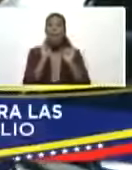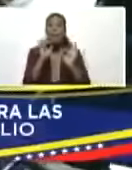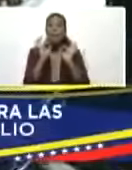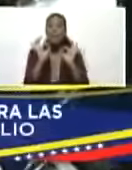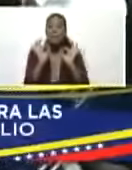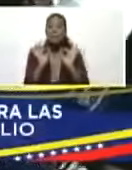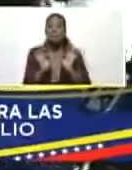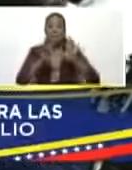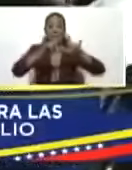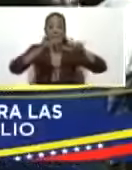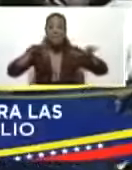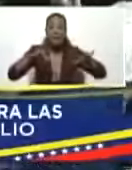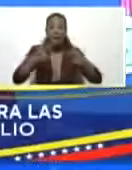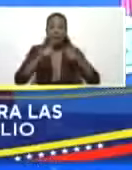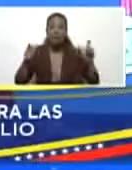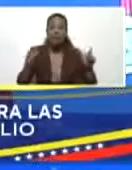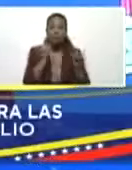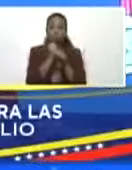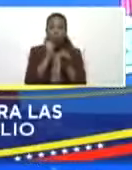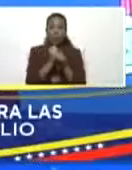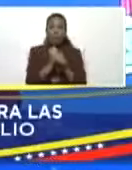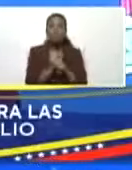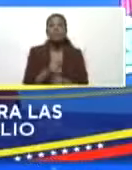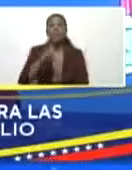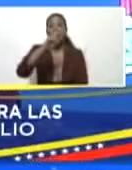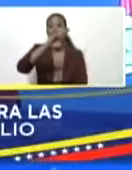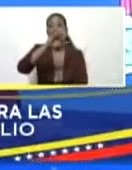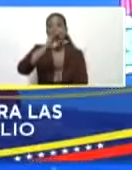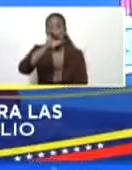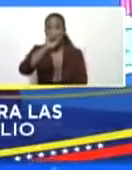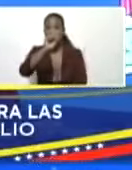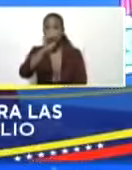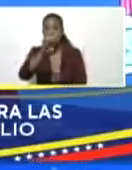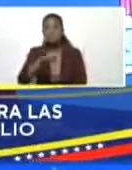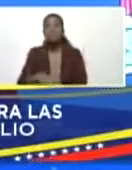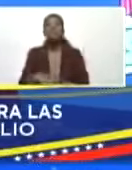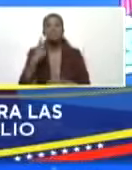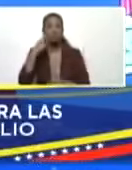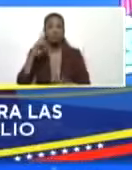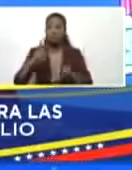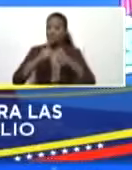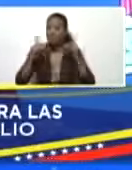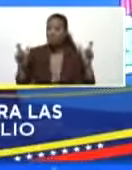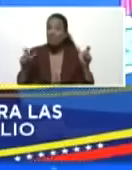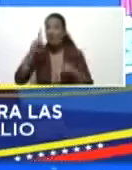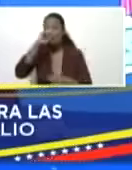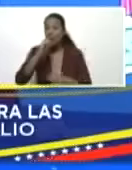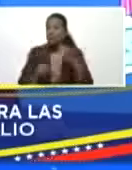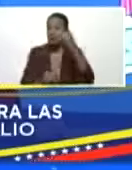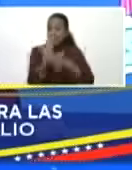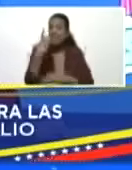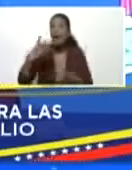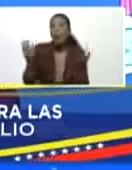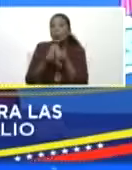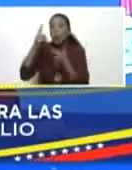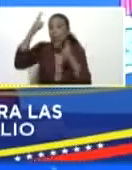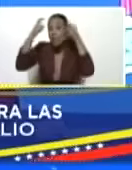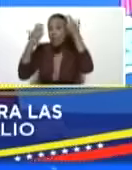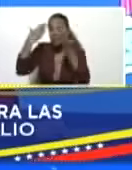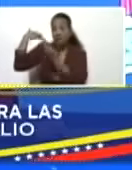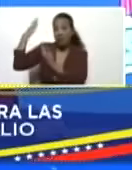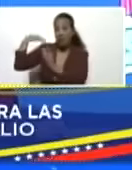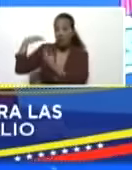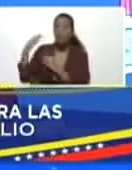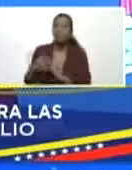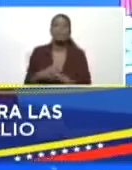en la Secretaría Ejecutiva. Bueno, el Reyes Reyes es parte fundamental de la generación fundacional.